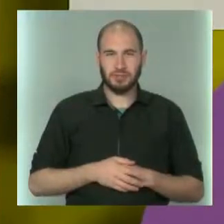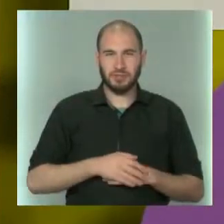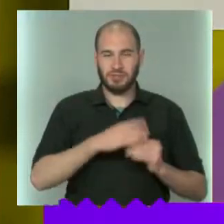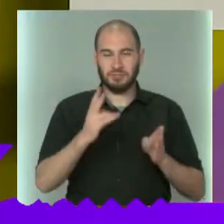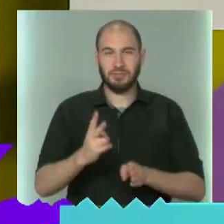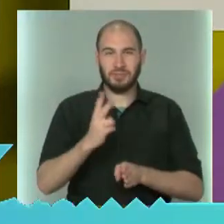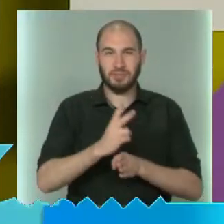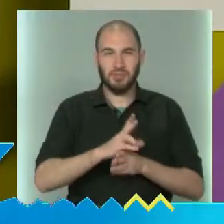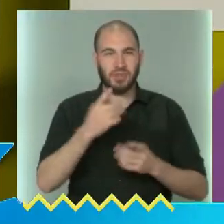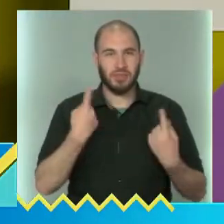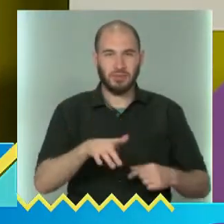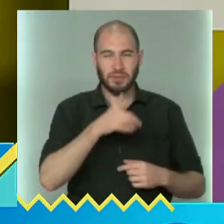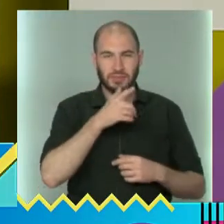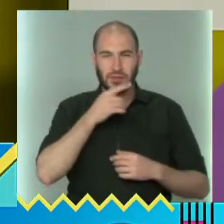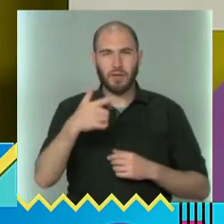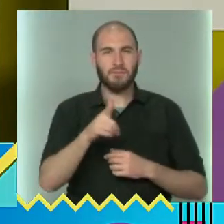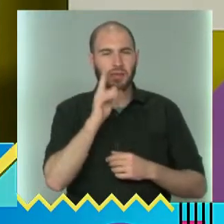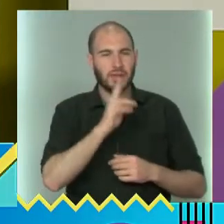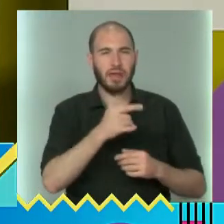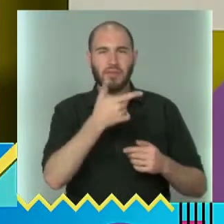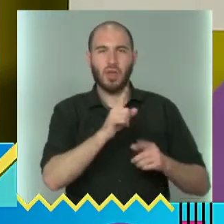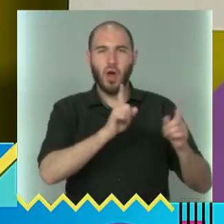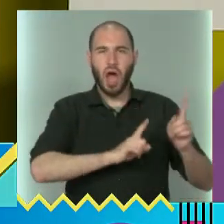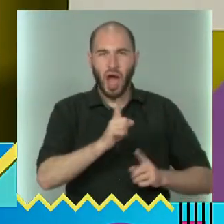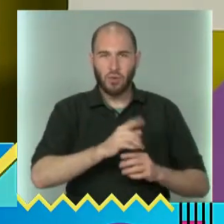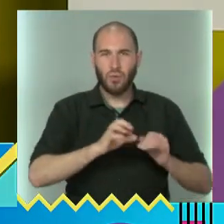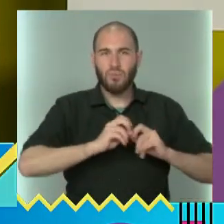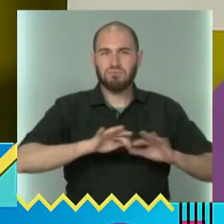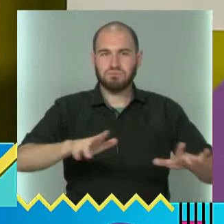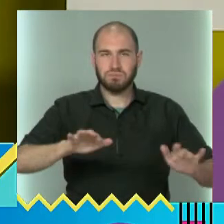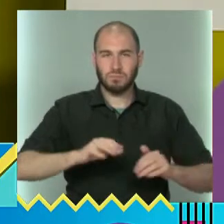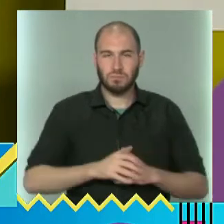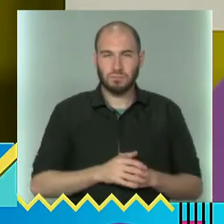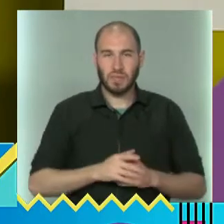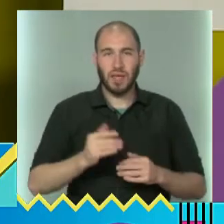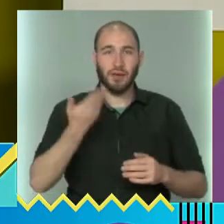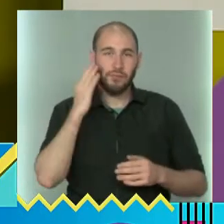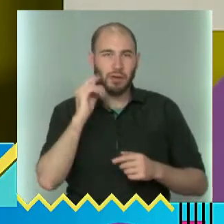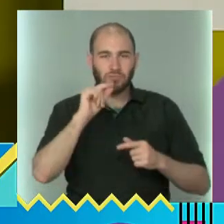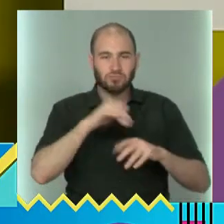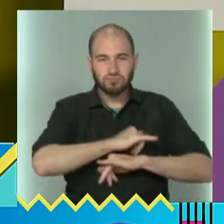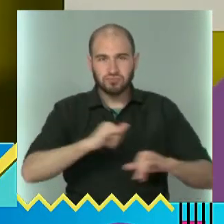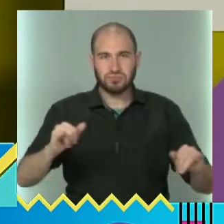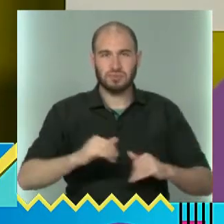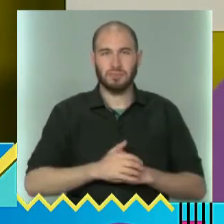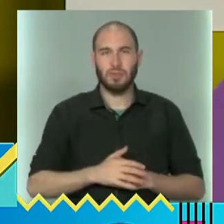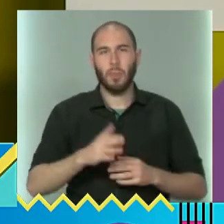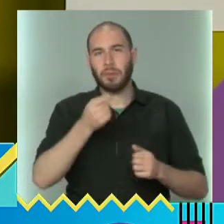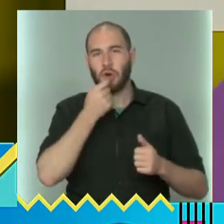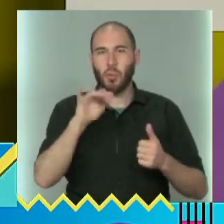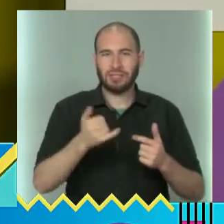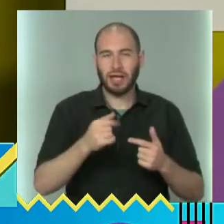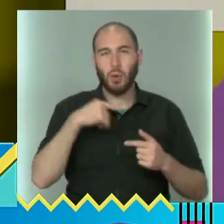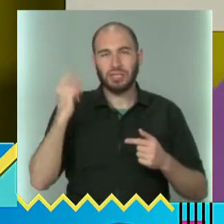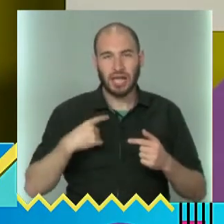Segundo bloque de Distintos Parecidos, y en el clip veíamos algunos videos que han sido virales, ¿sí? Que estaban en las redes y empezaron a circular por WhatsApp,